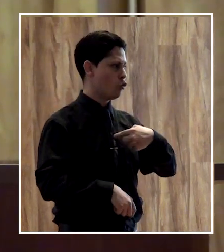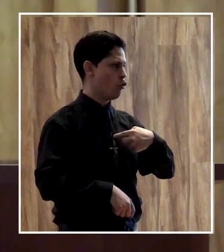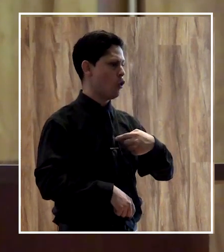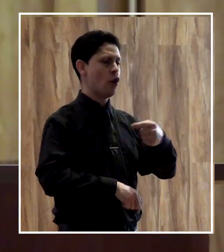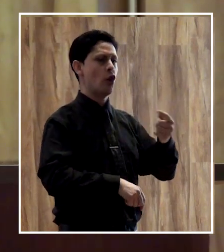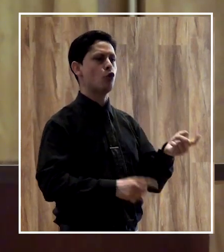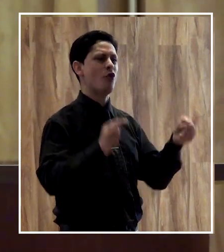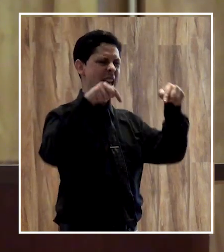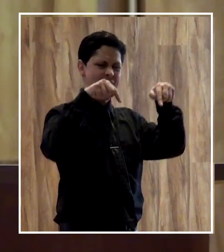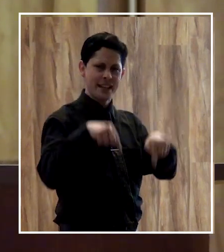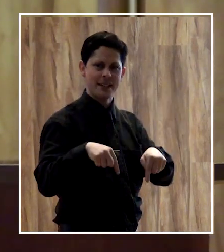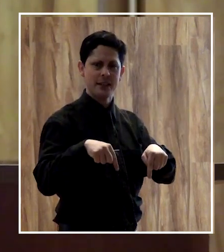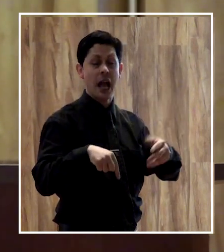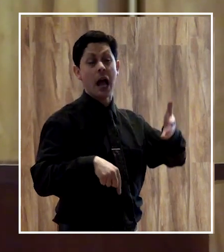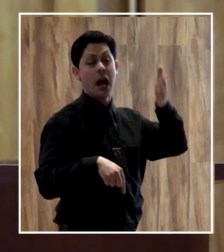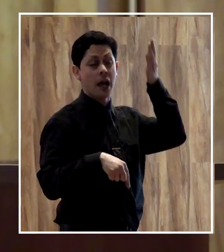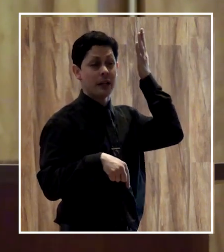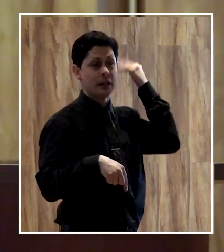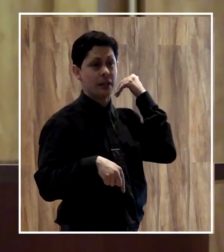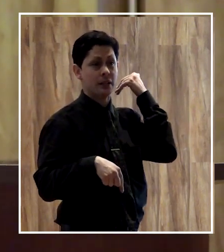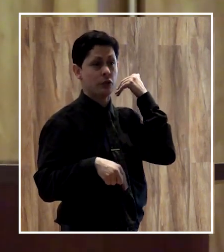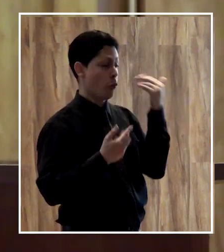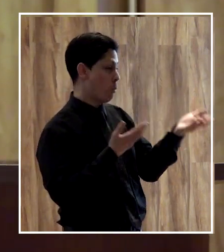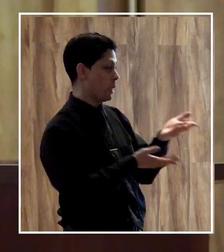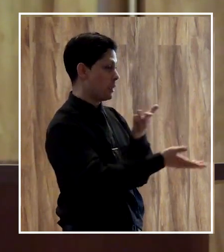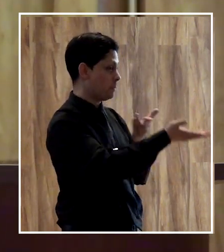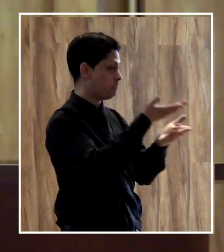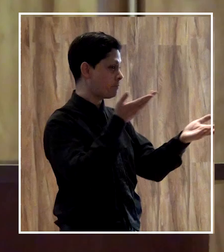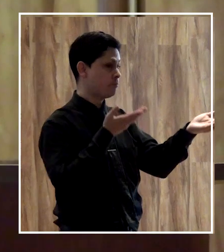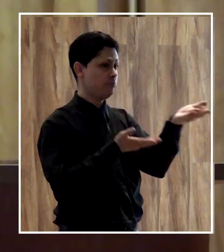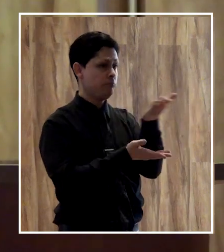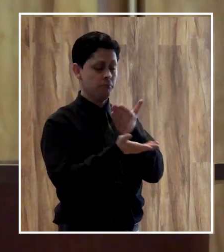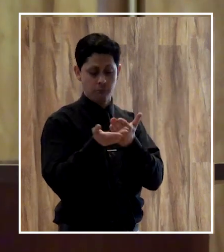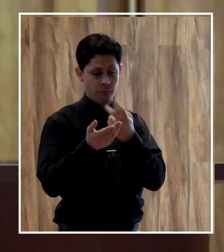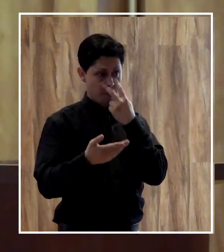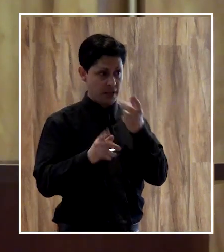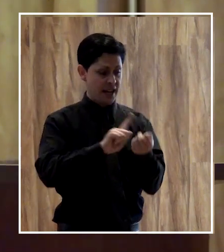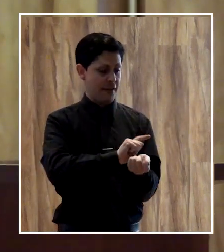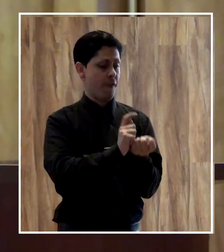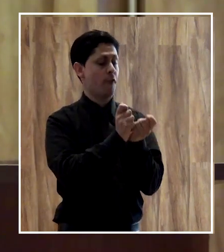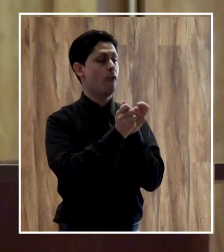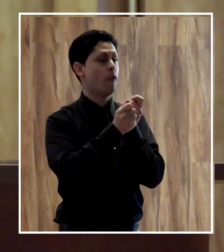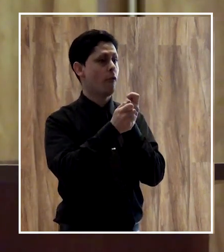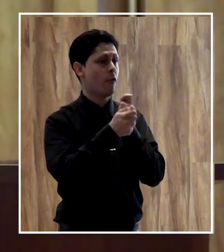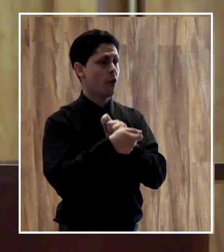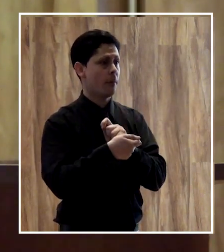Estuve aquí entonces en ese tiempo, compartí los ideales de la reforma,